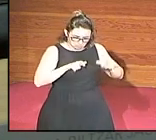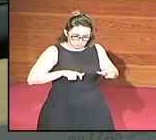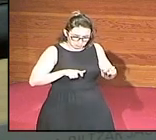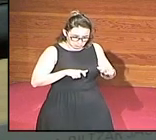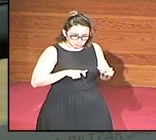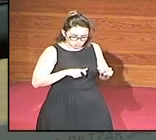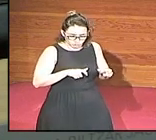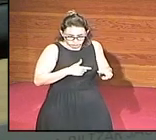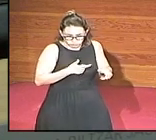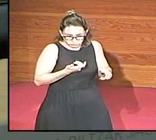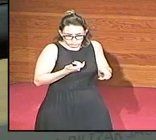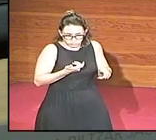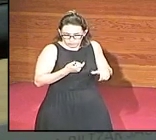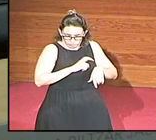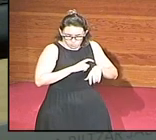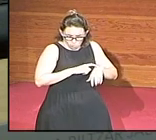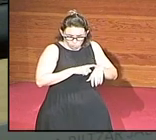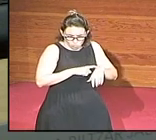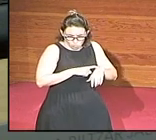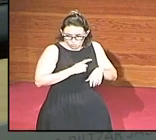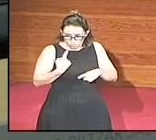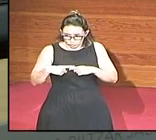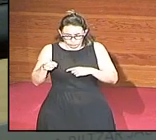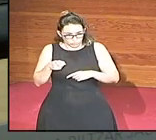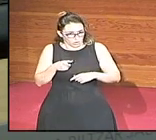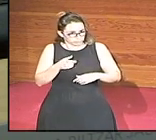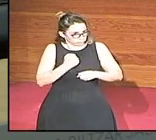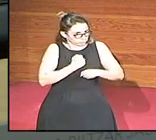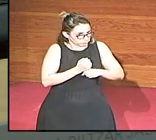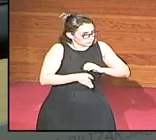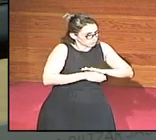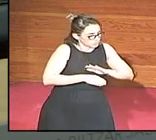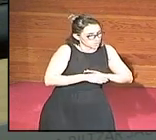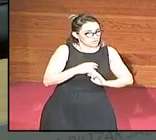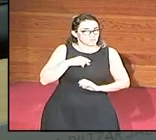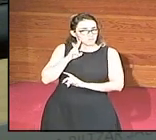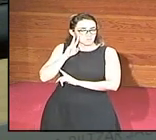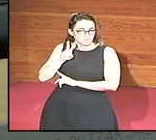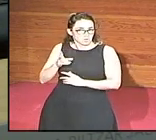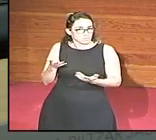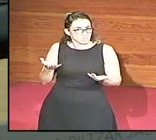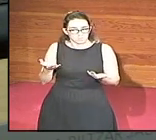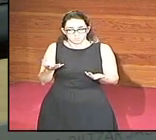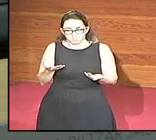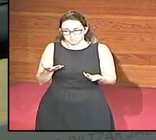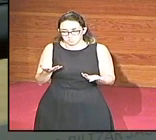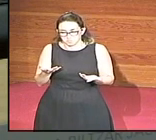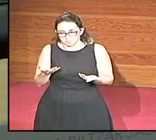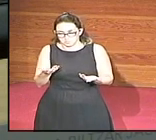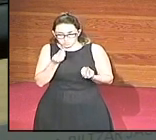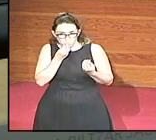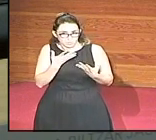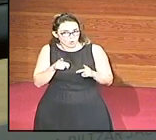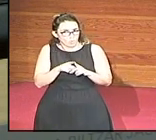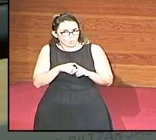que quiere dedicar su tiempo a esto, porque me parece que, bueno, pues no lo sé, también hay que estar muy